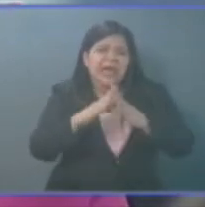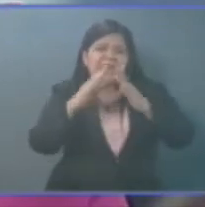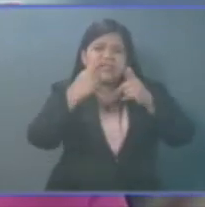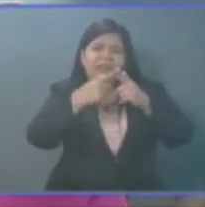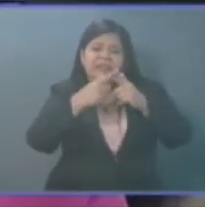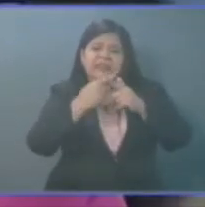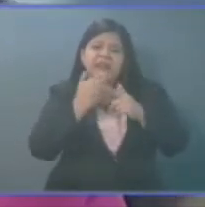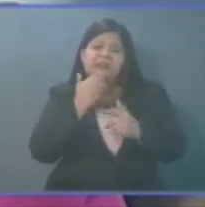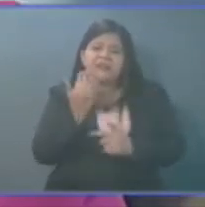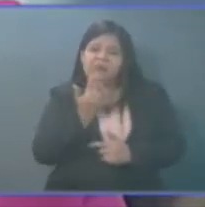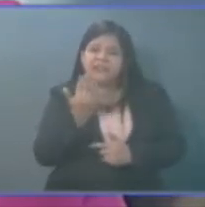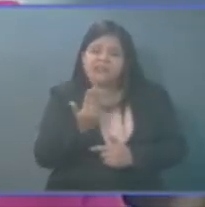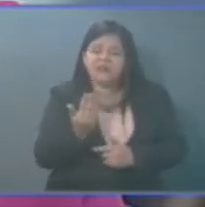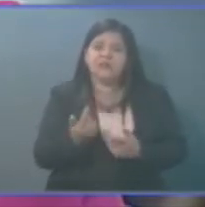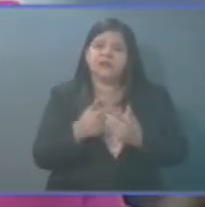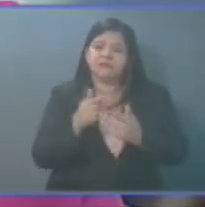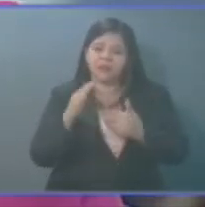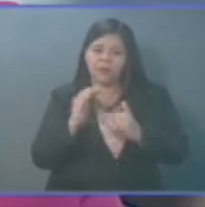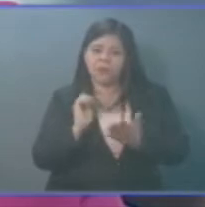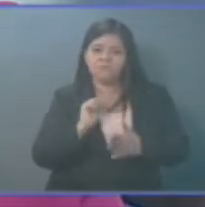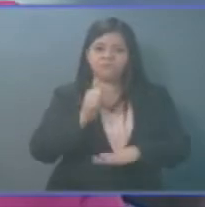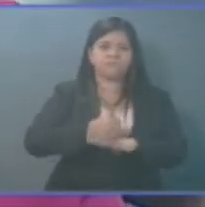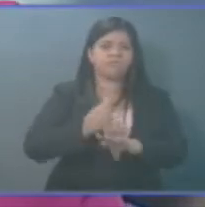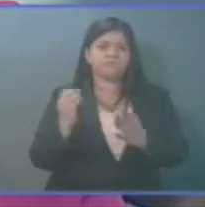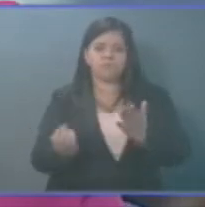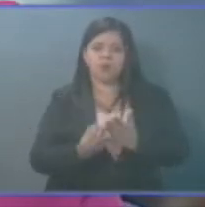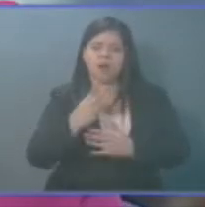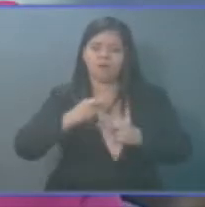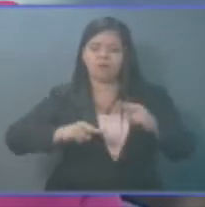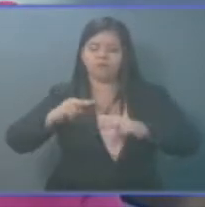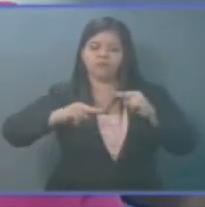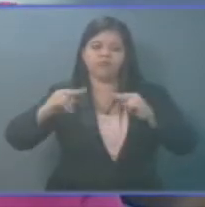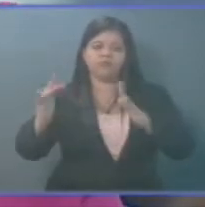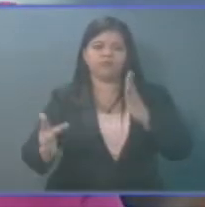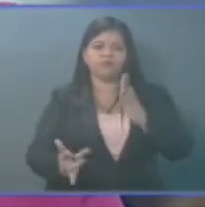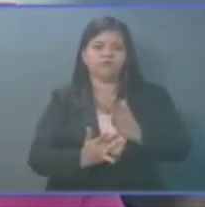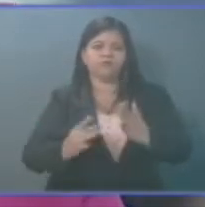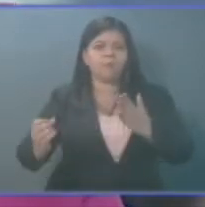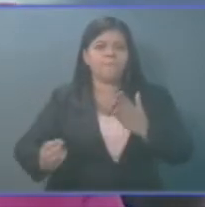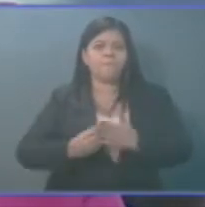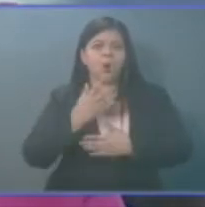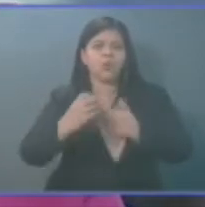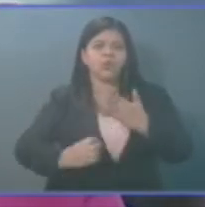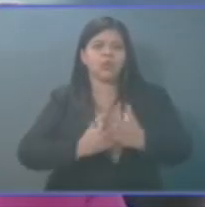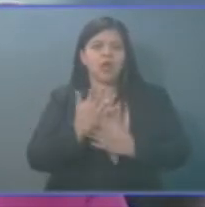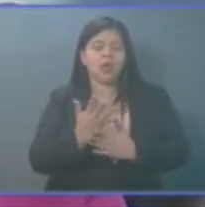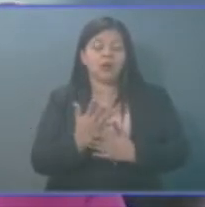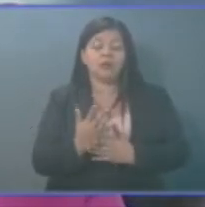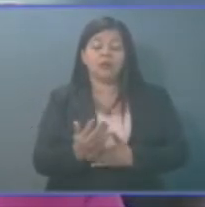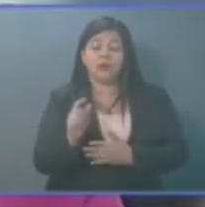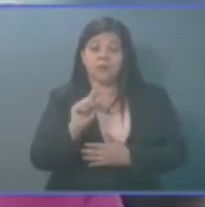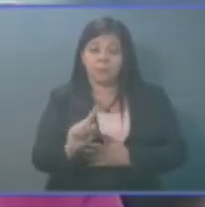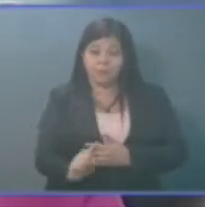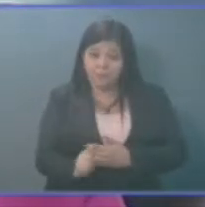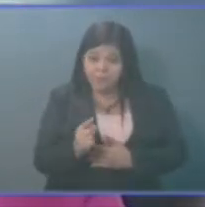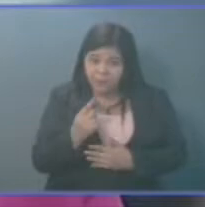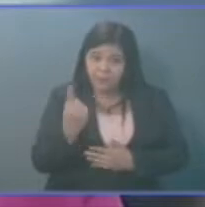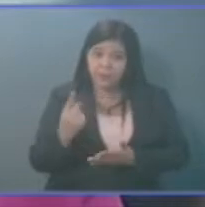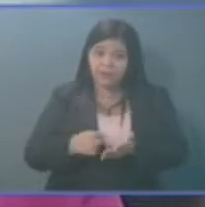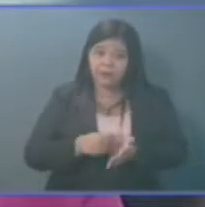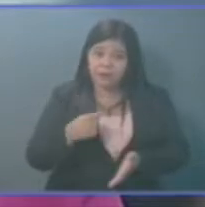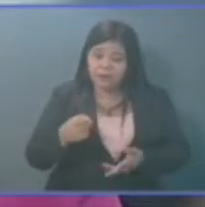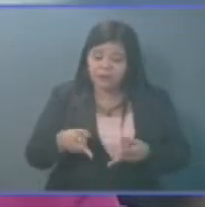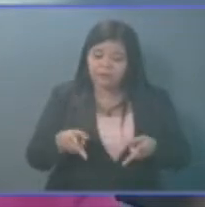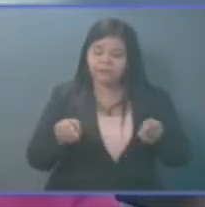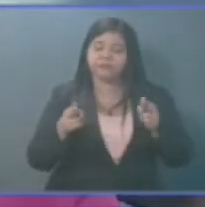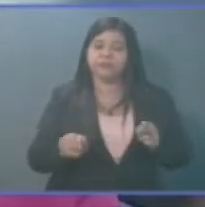más moderno y funcional. La primera piedra de la estructura es colocada el 2